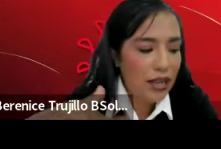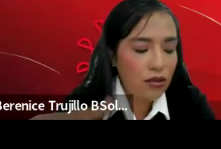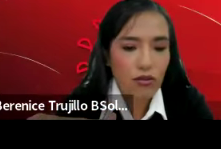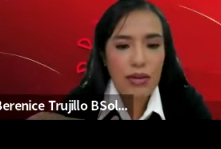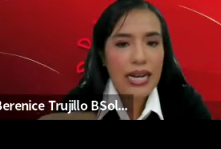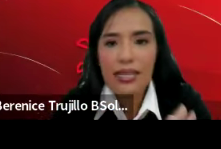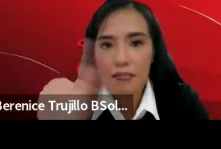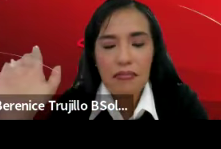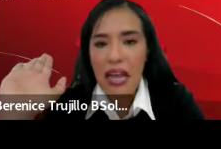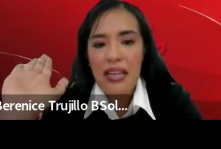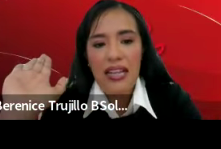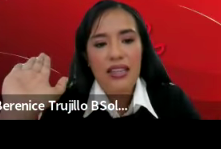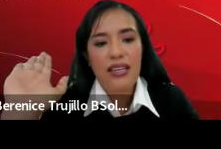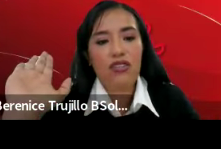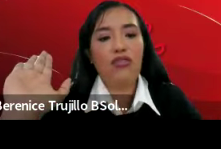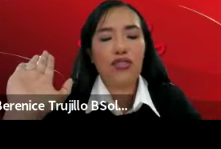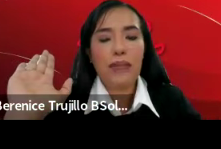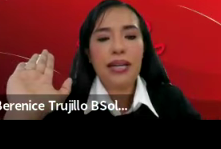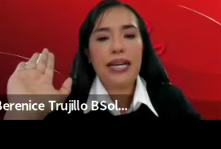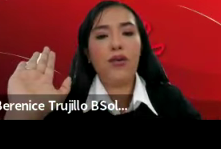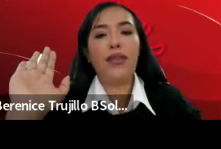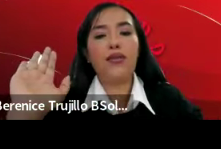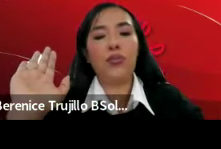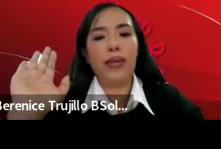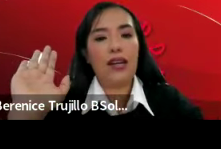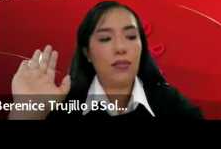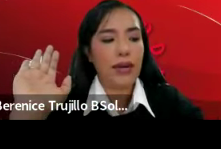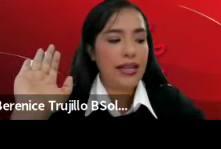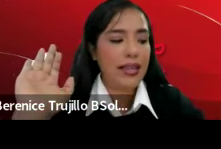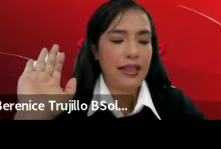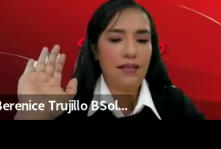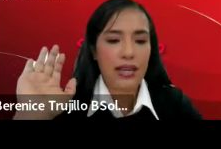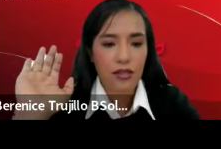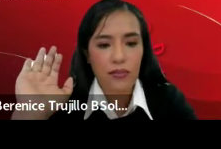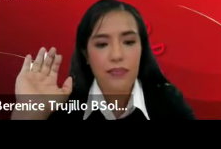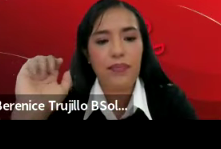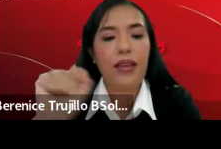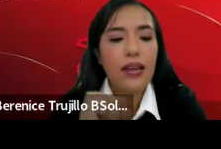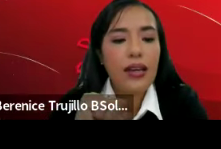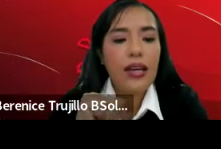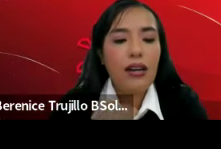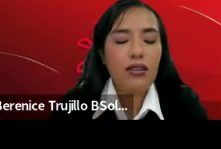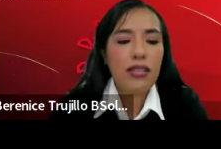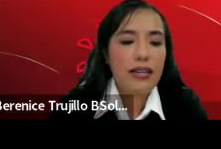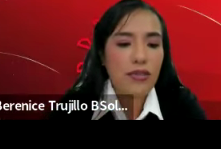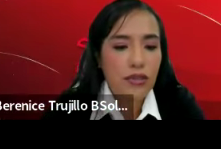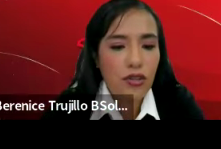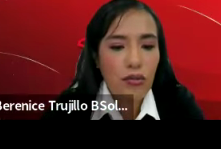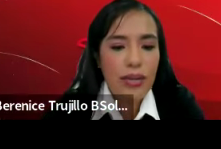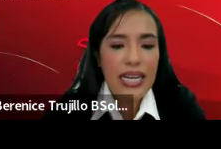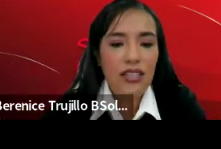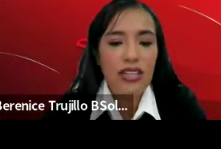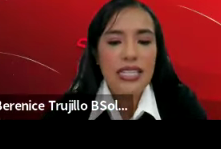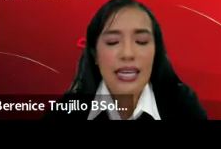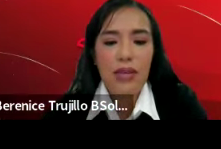porque no ha superado los umbrales, adelante. Solo se aplica cuando supera el umbral de identificación. Luego